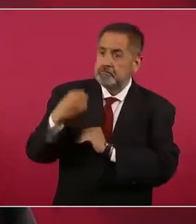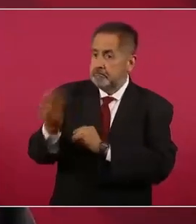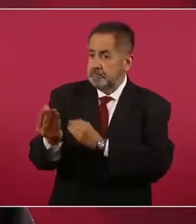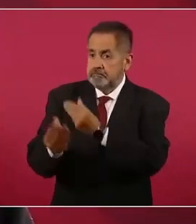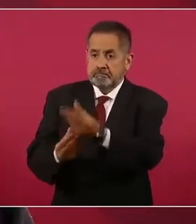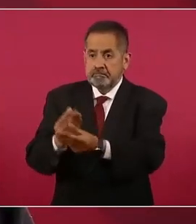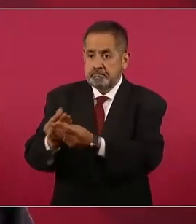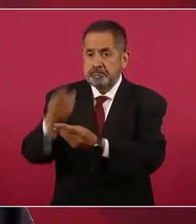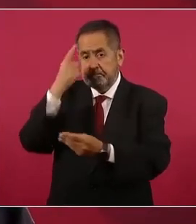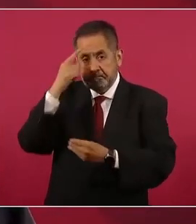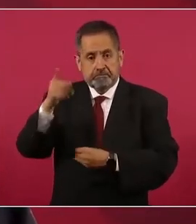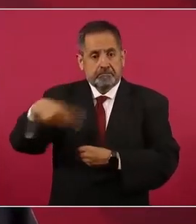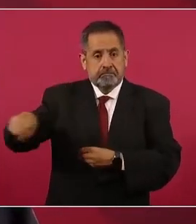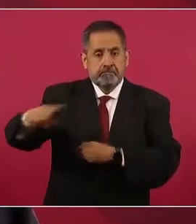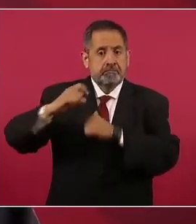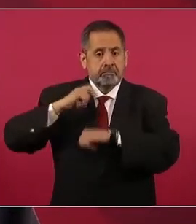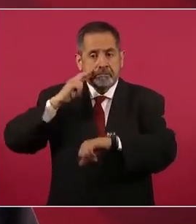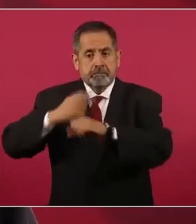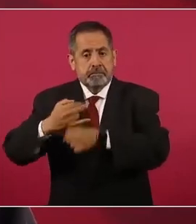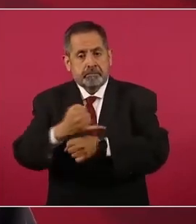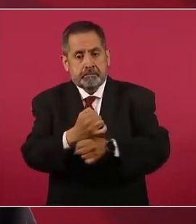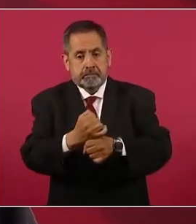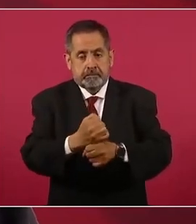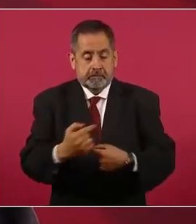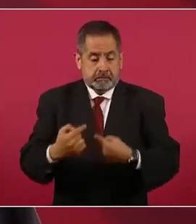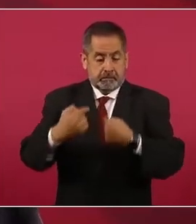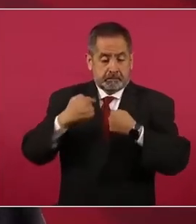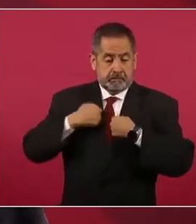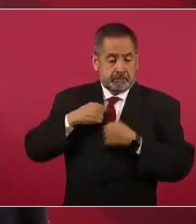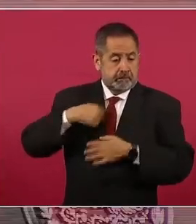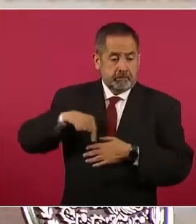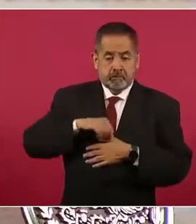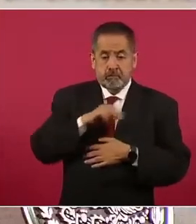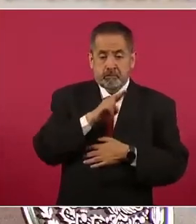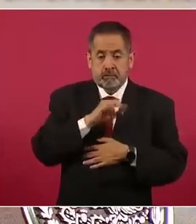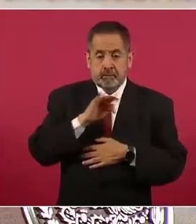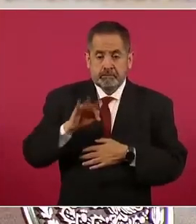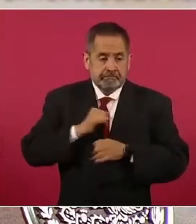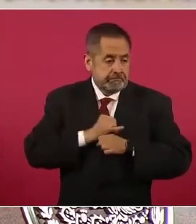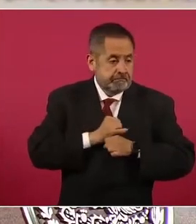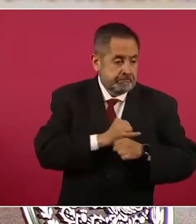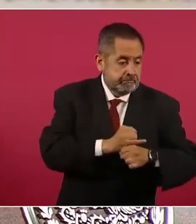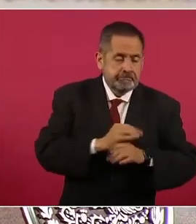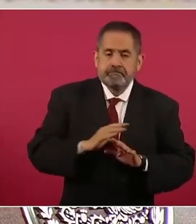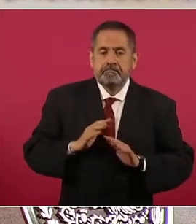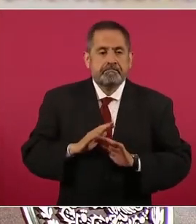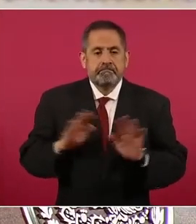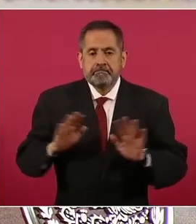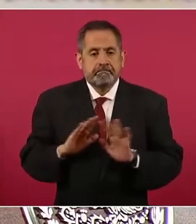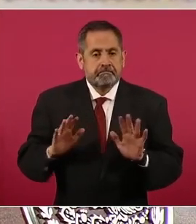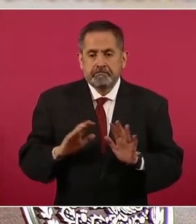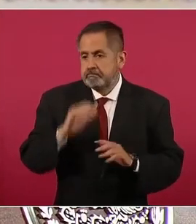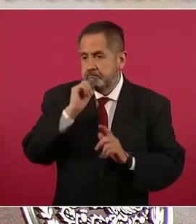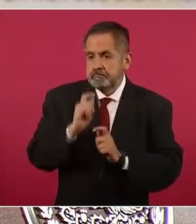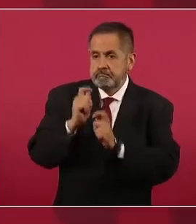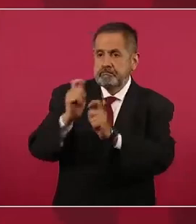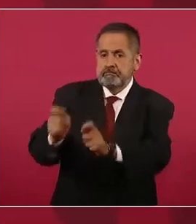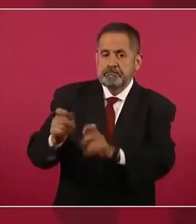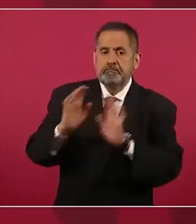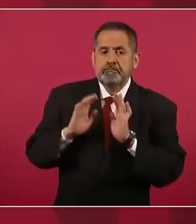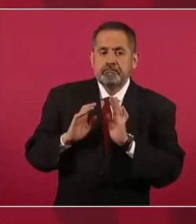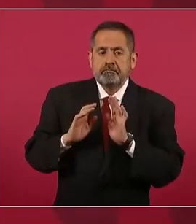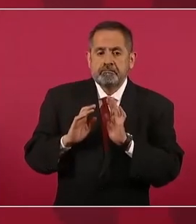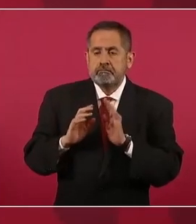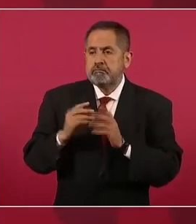Fiscalía. Las investigaciones no están a cargo nunca de la UIF. La UIF